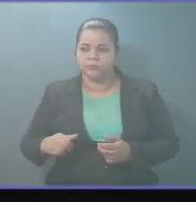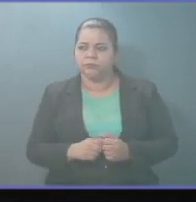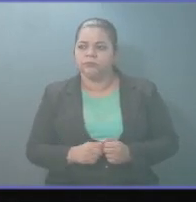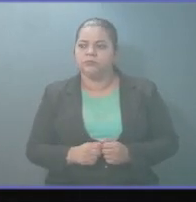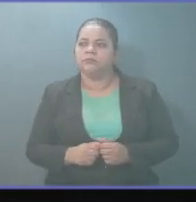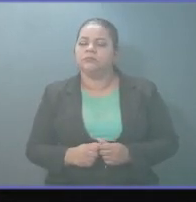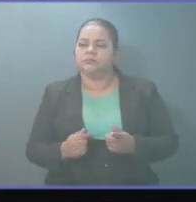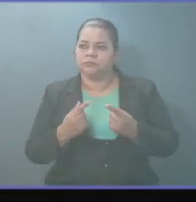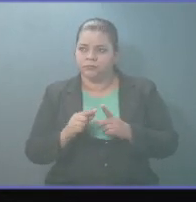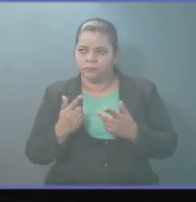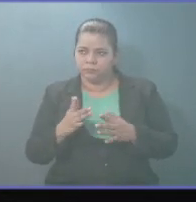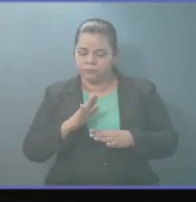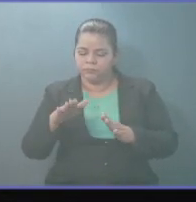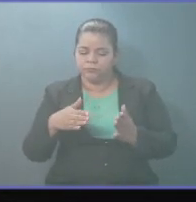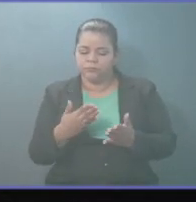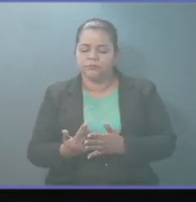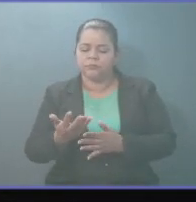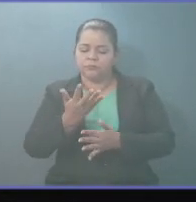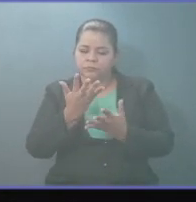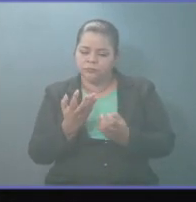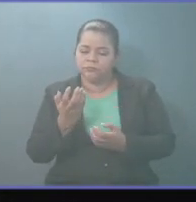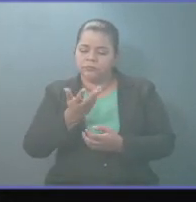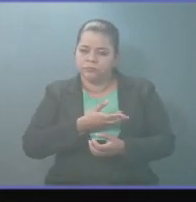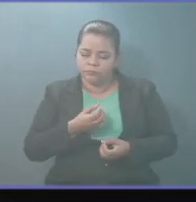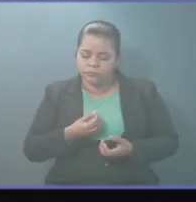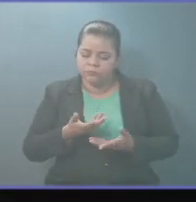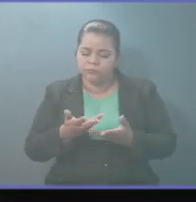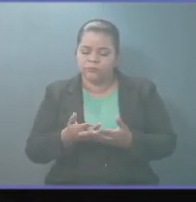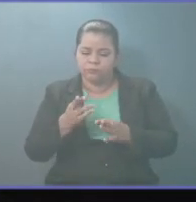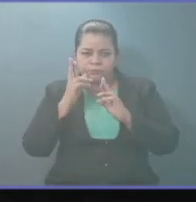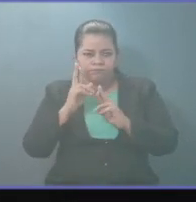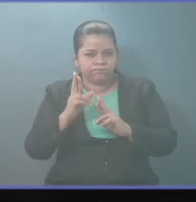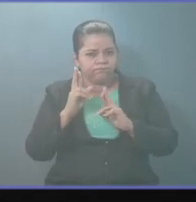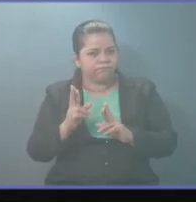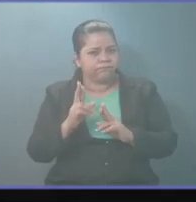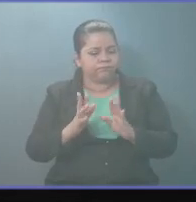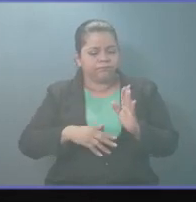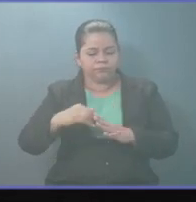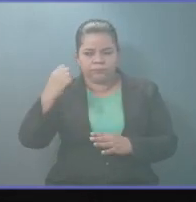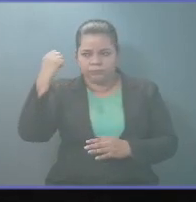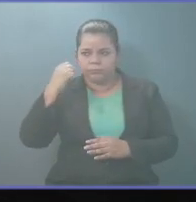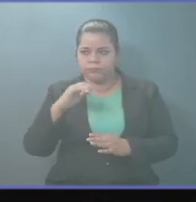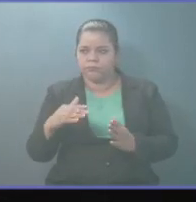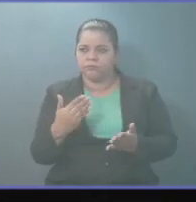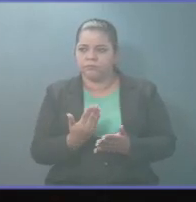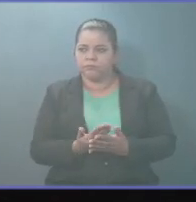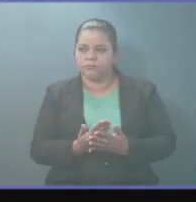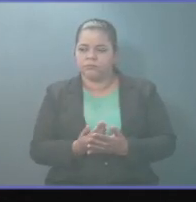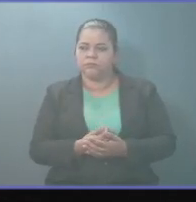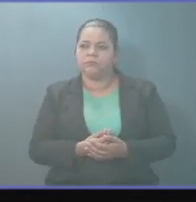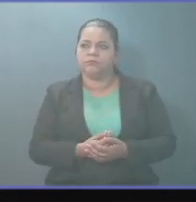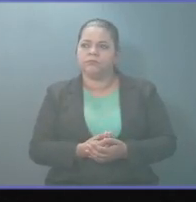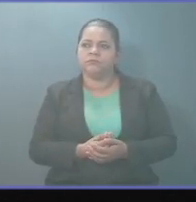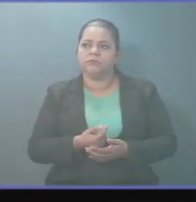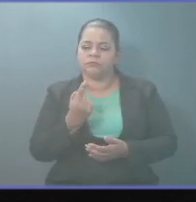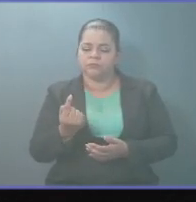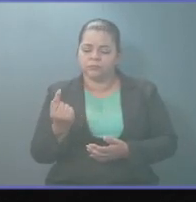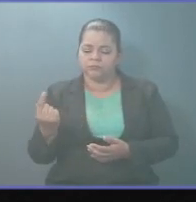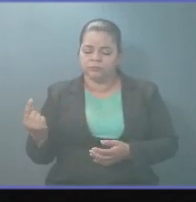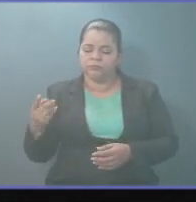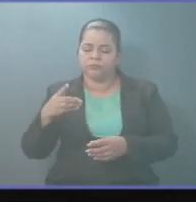derechos. Diputada Alexandra y después diputado Ricardo. Además, nosotros valoramos de que no se parte